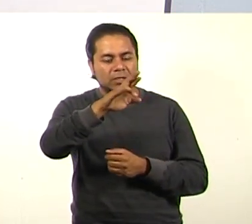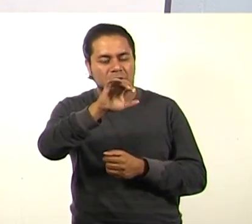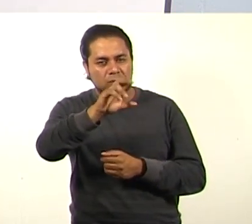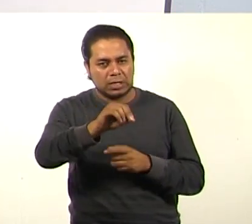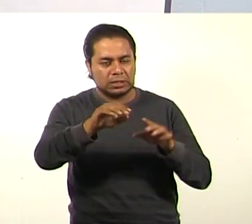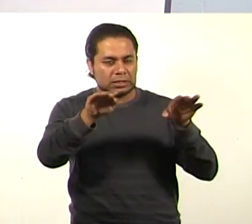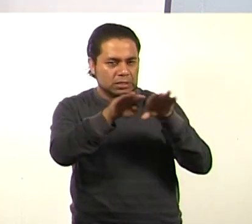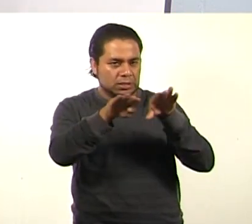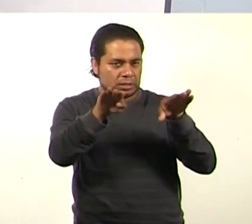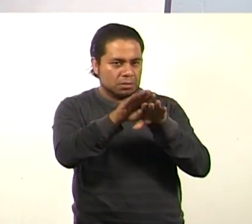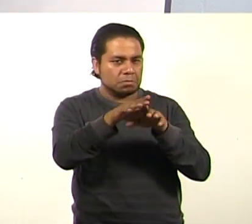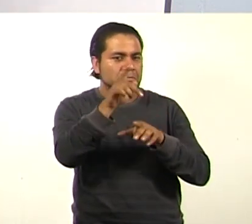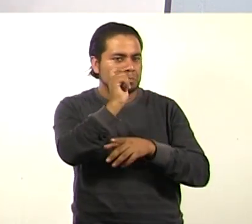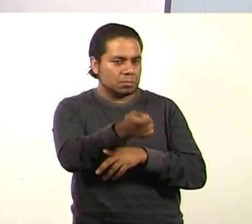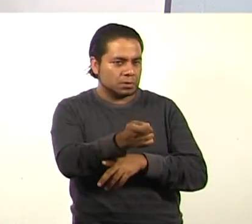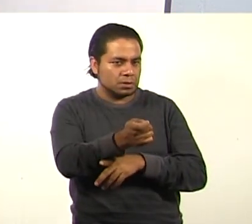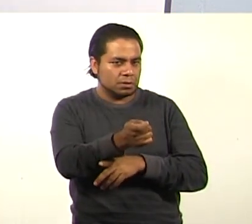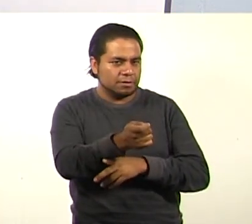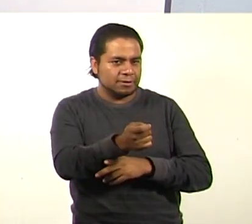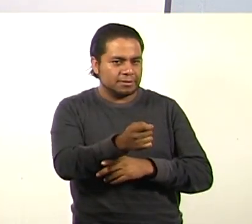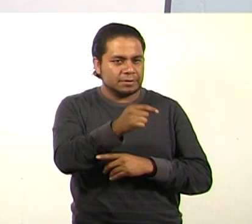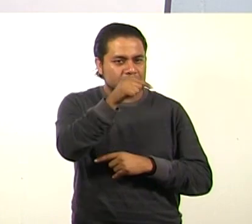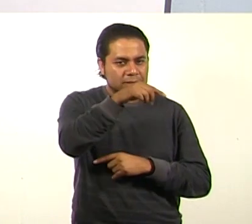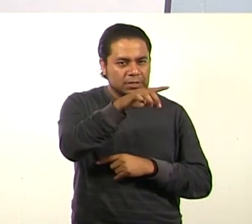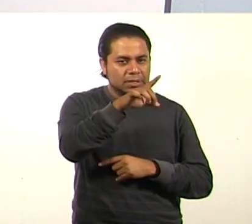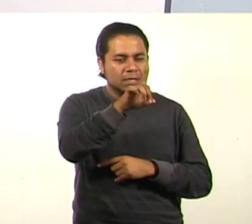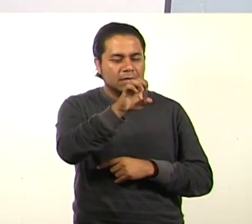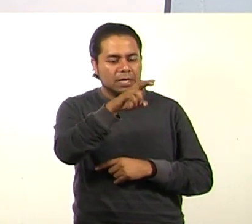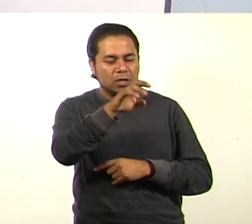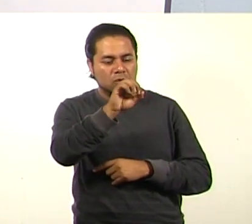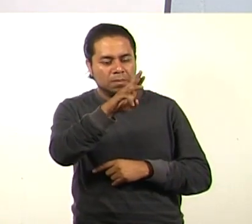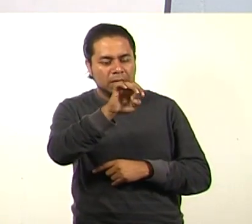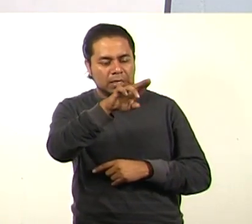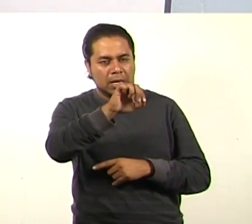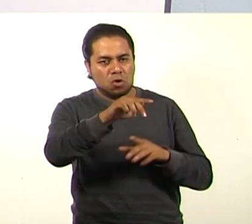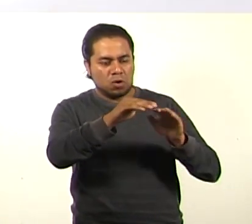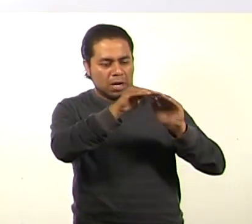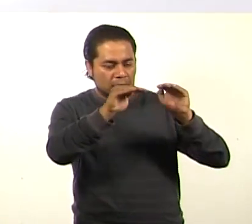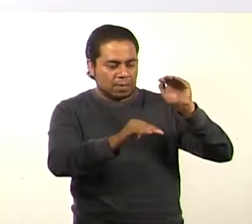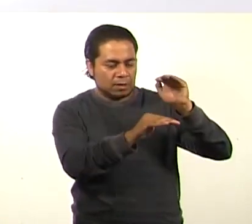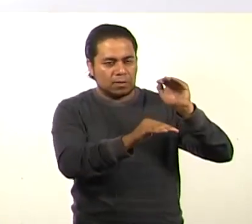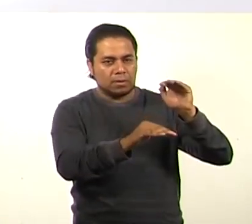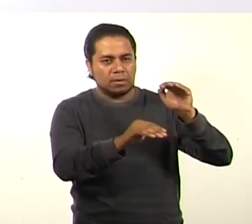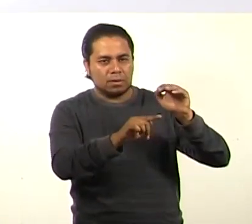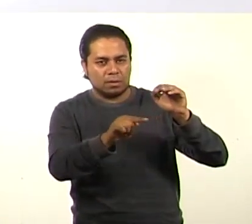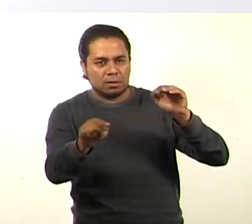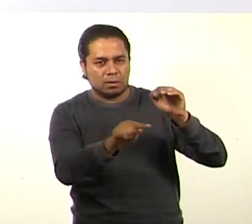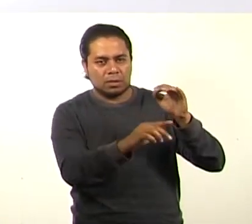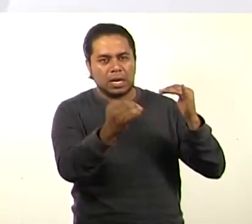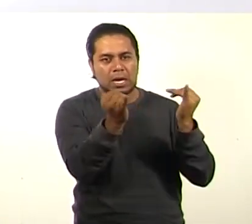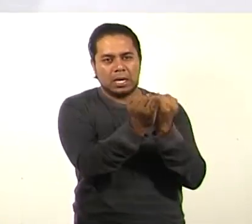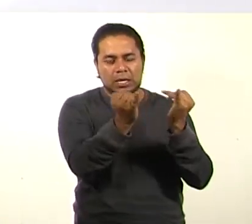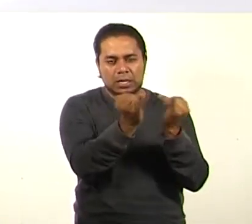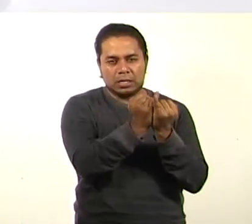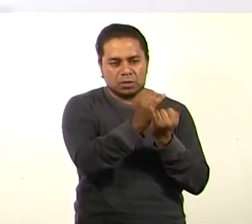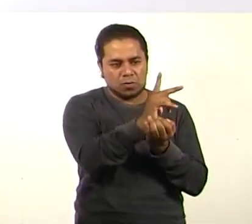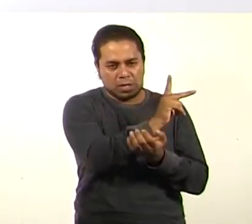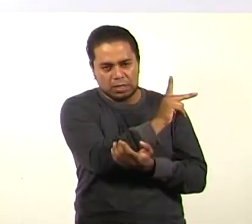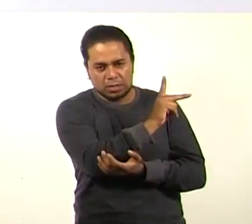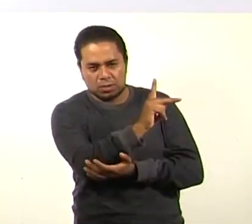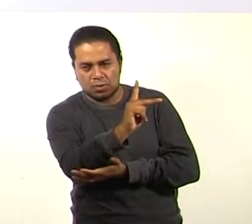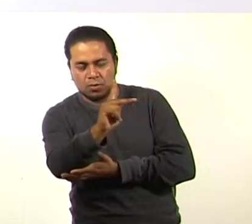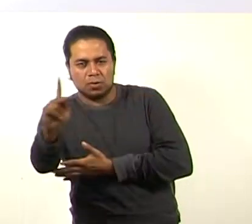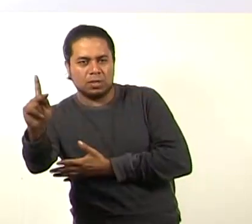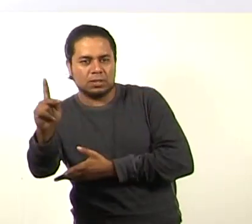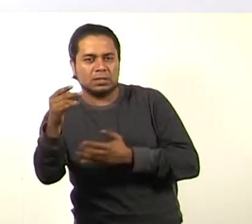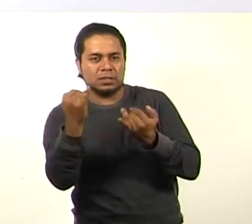las fracciones en las que el denominador es igual en todas las fracciones que se van a sumar o